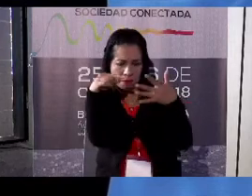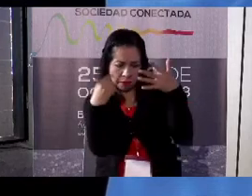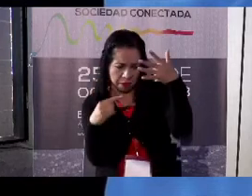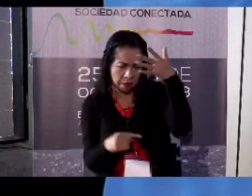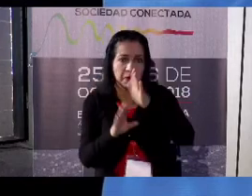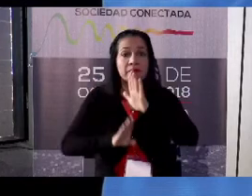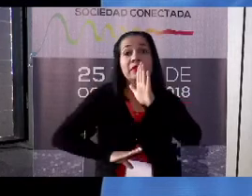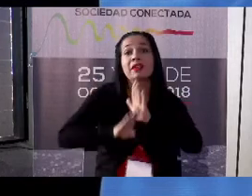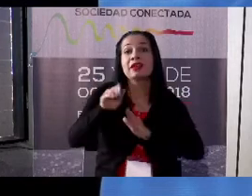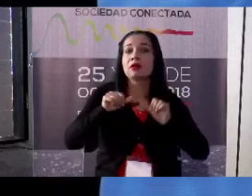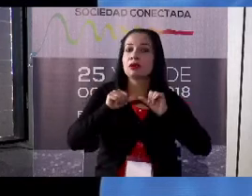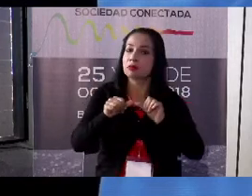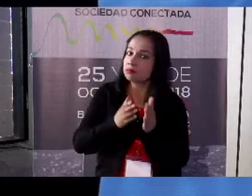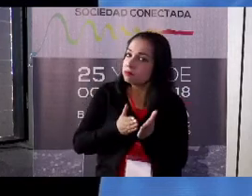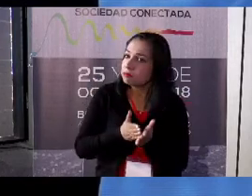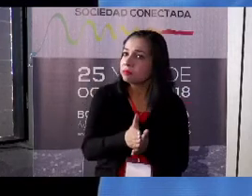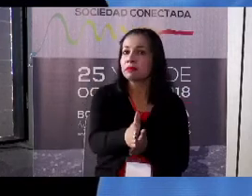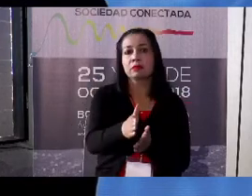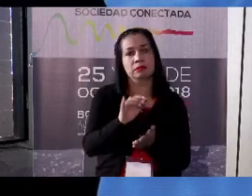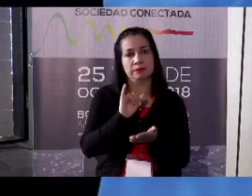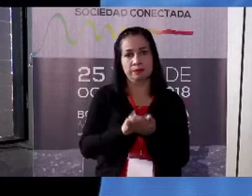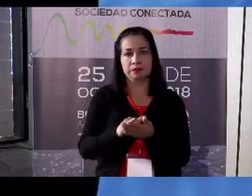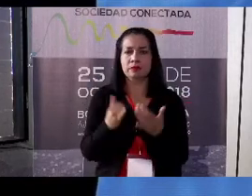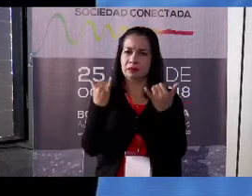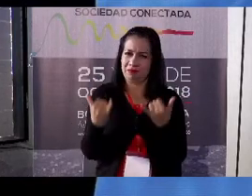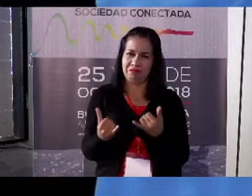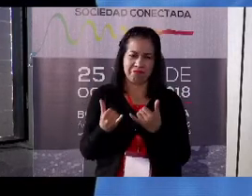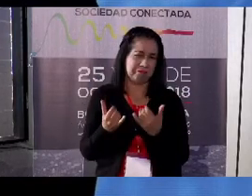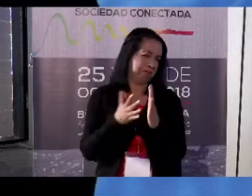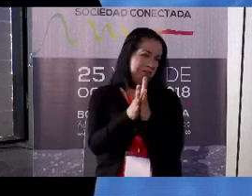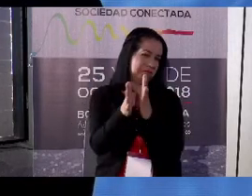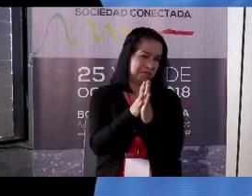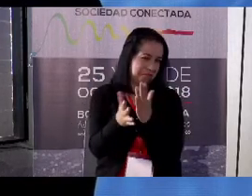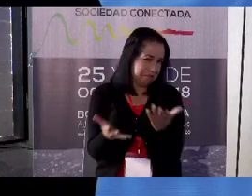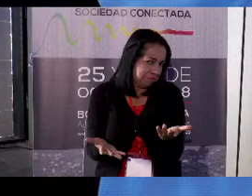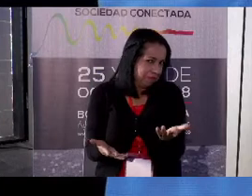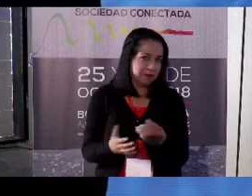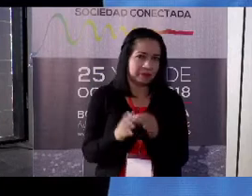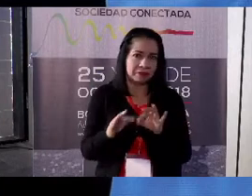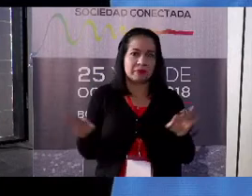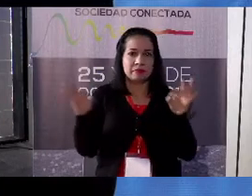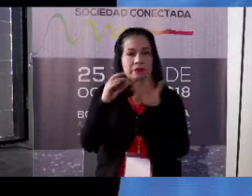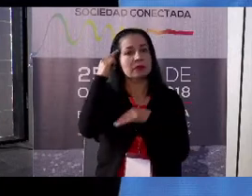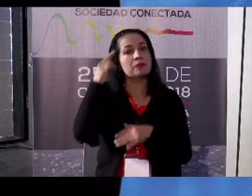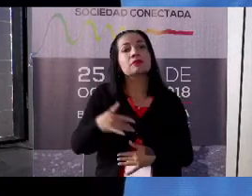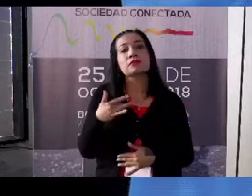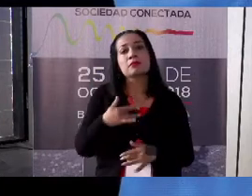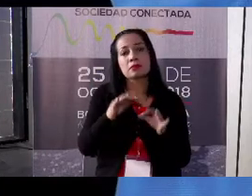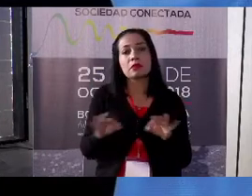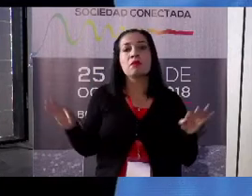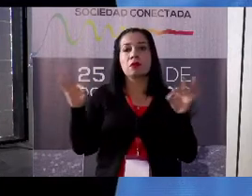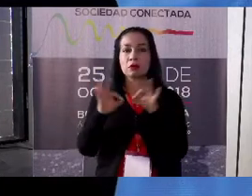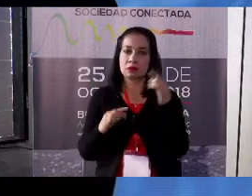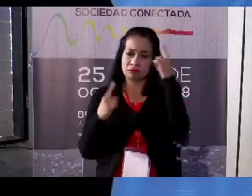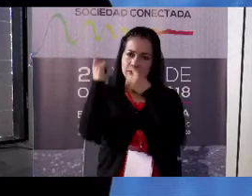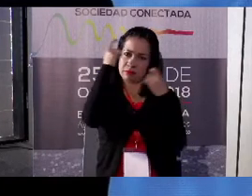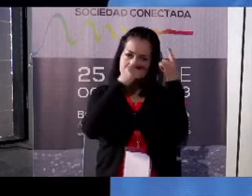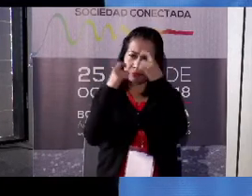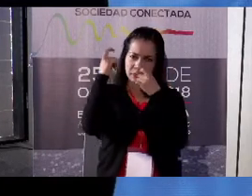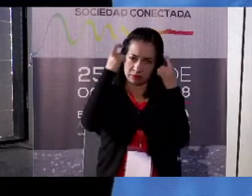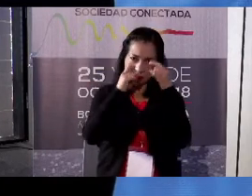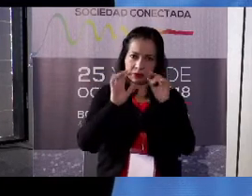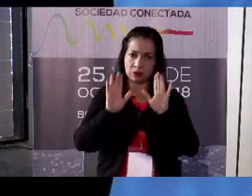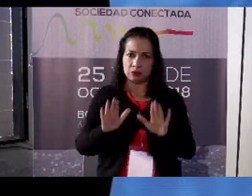sostenible eh quería comentar con ustedes esto porque me parece que es importante es importante que meditemos que reflexionemos